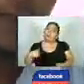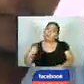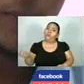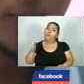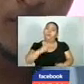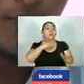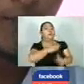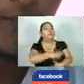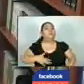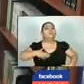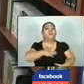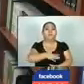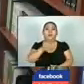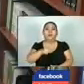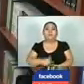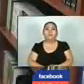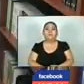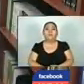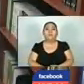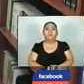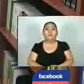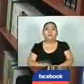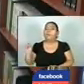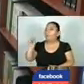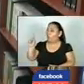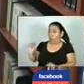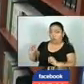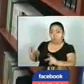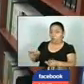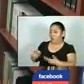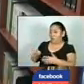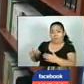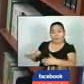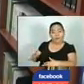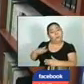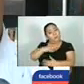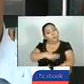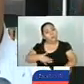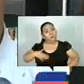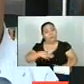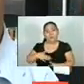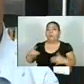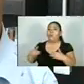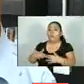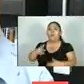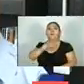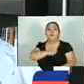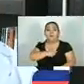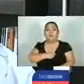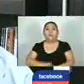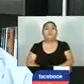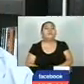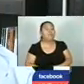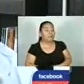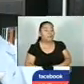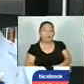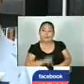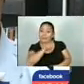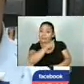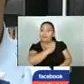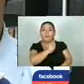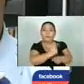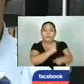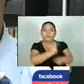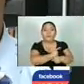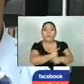a disfrutar un rato aquí también. Hay varias opciones para que puedas distraerte y también realizar tareas. Sí, exacto.